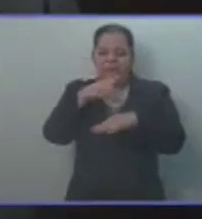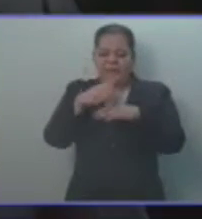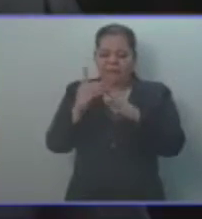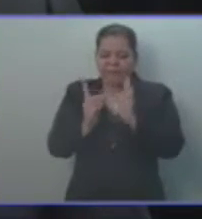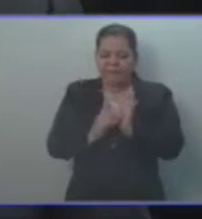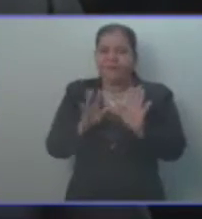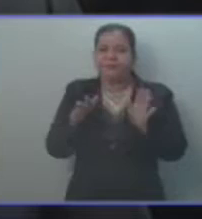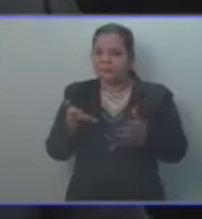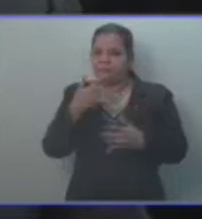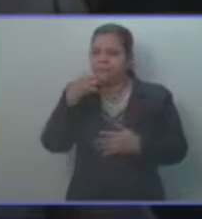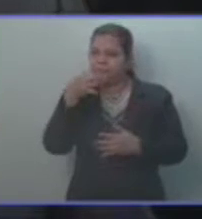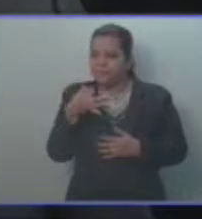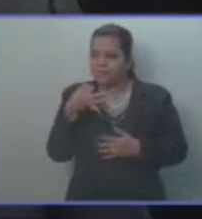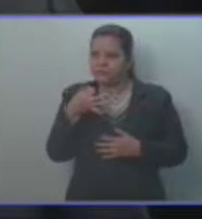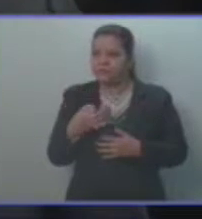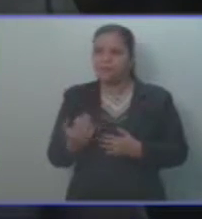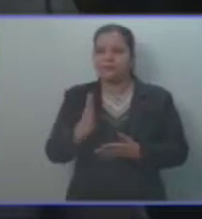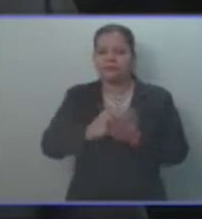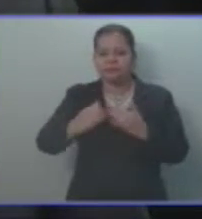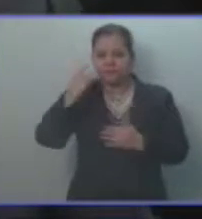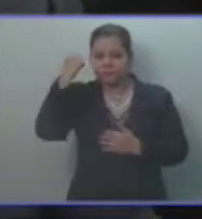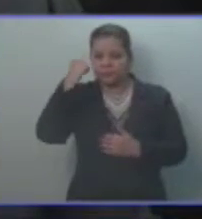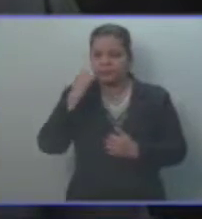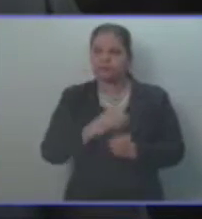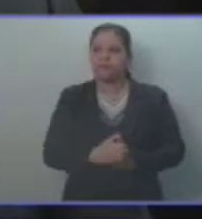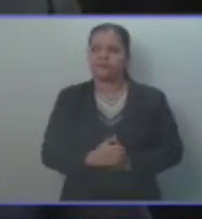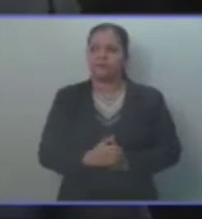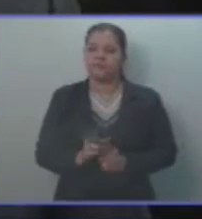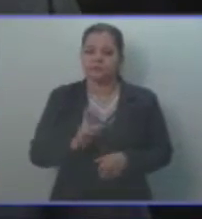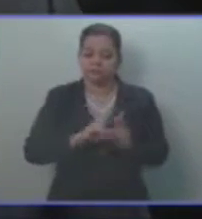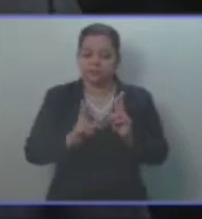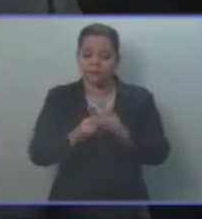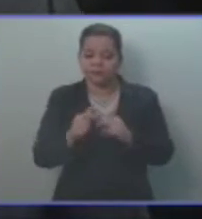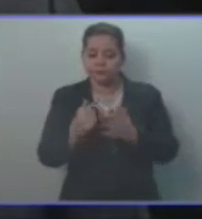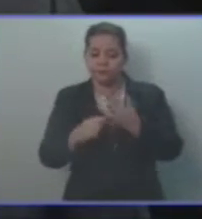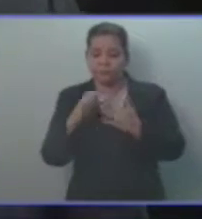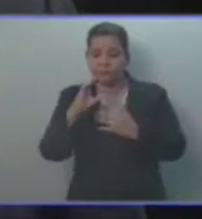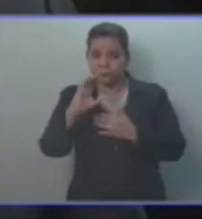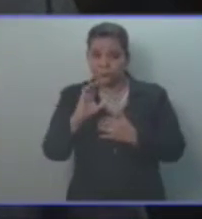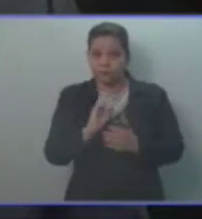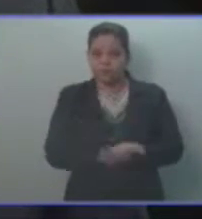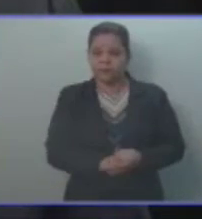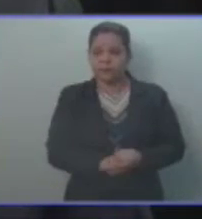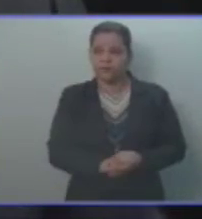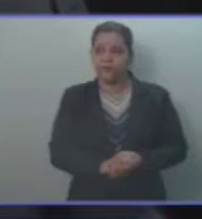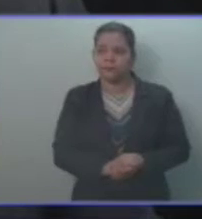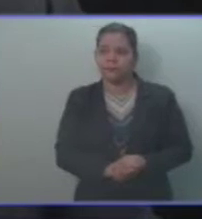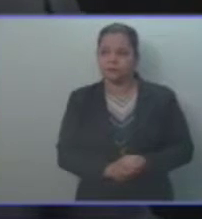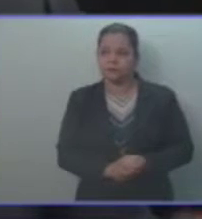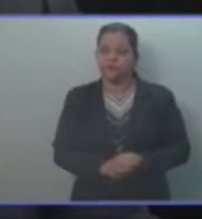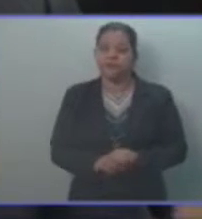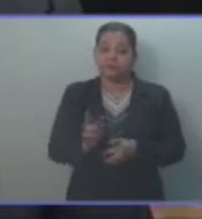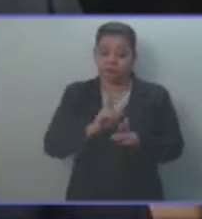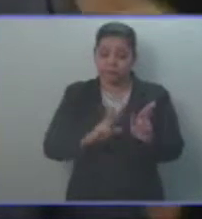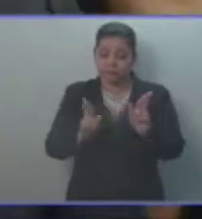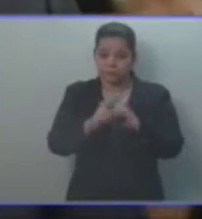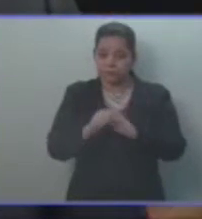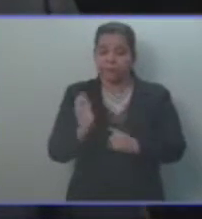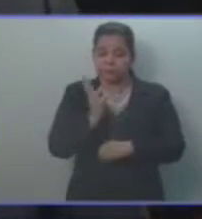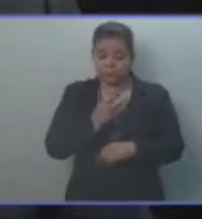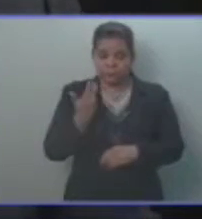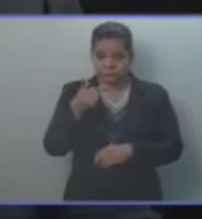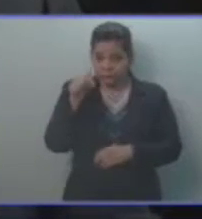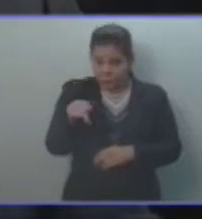porque realmente es sumamente importante reformar nuestra Constitución en este sentido. Esta reforma que estamos por